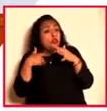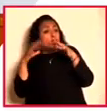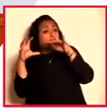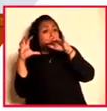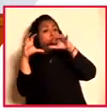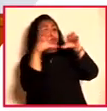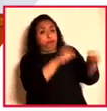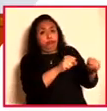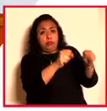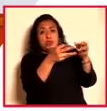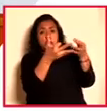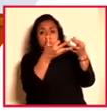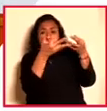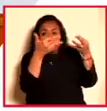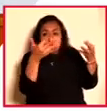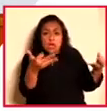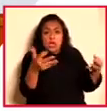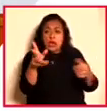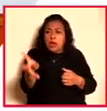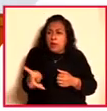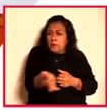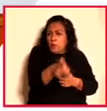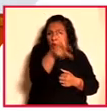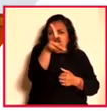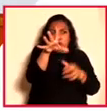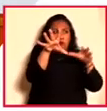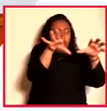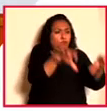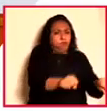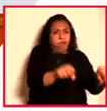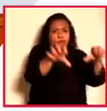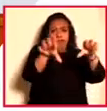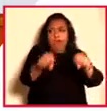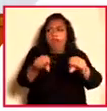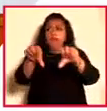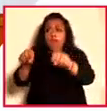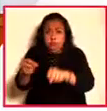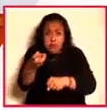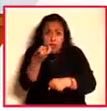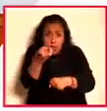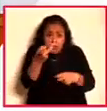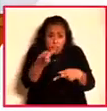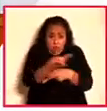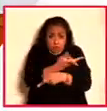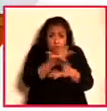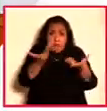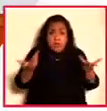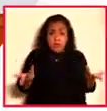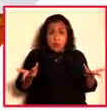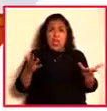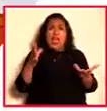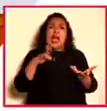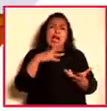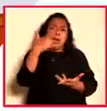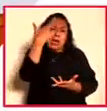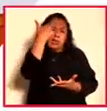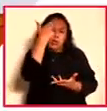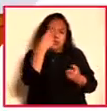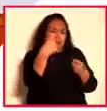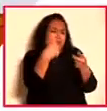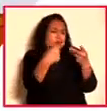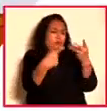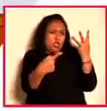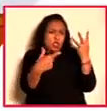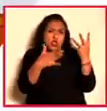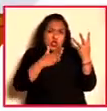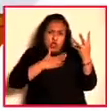territorio, de pueblos, etcétera, etcétera. Y eso fue lo que ocurrió. Hay varios factores que yo he